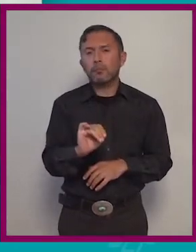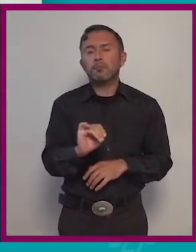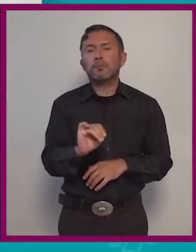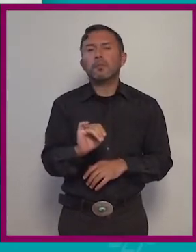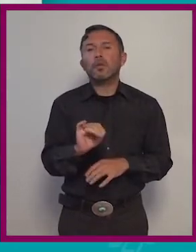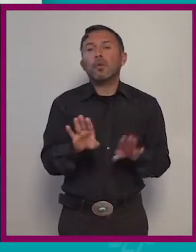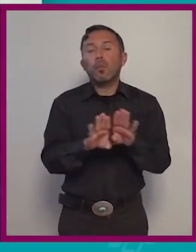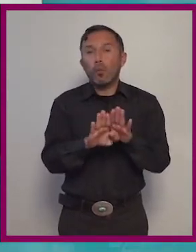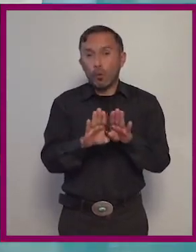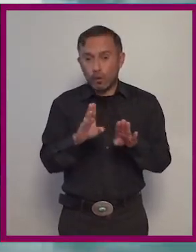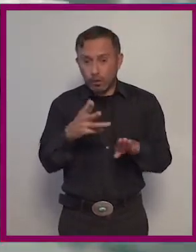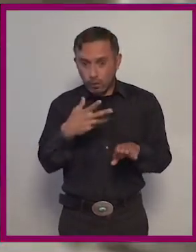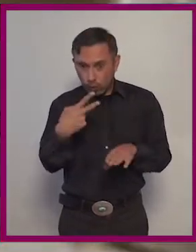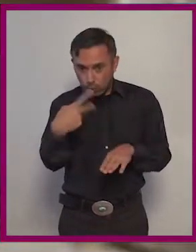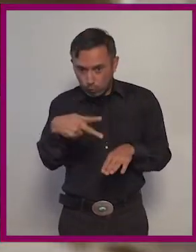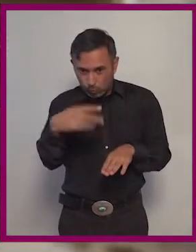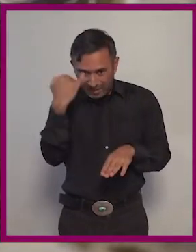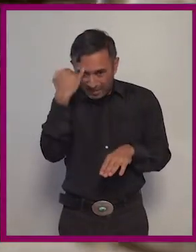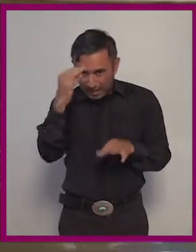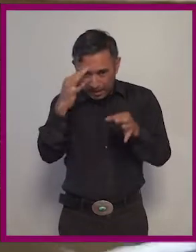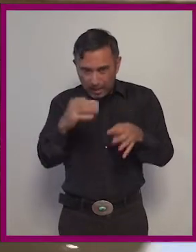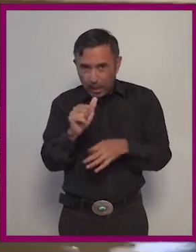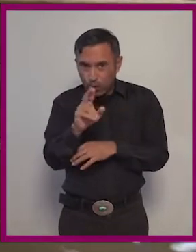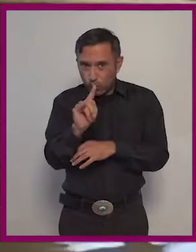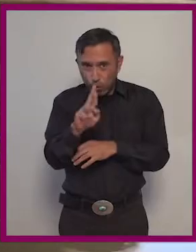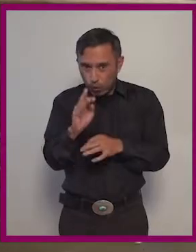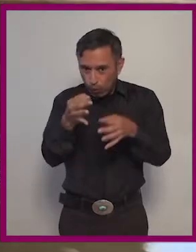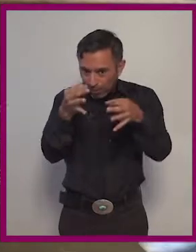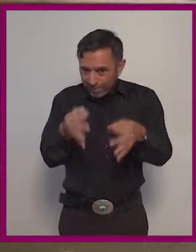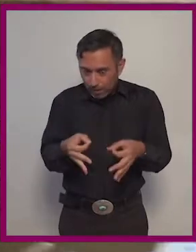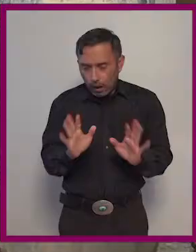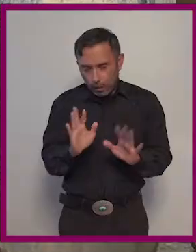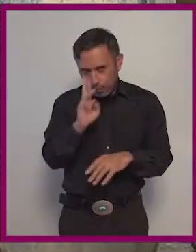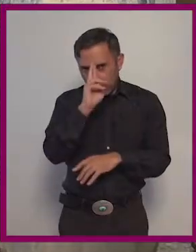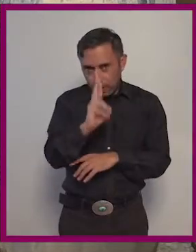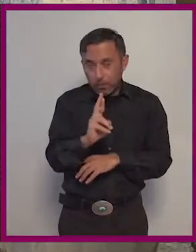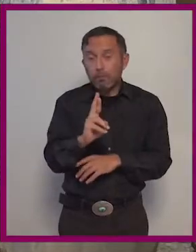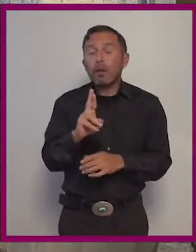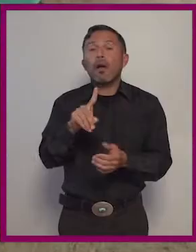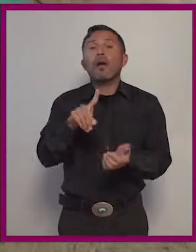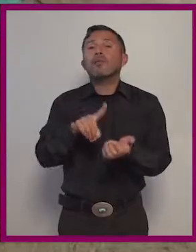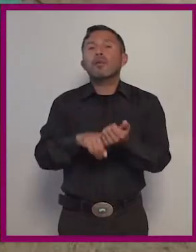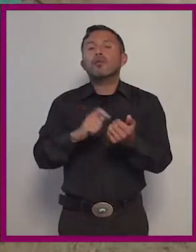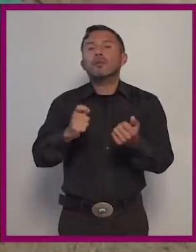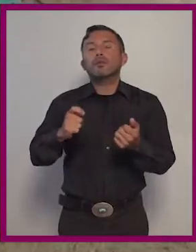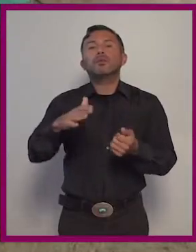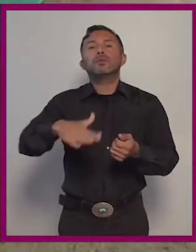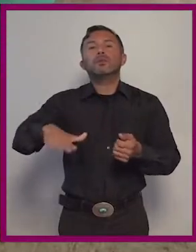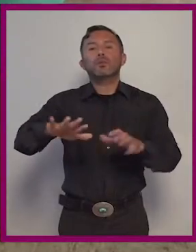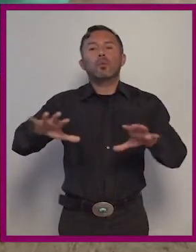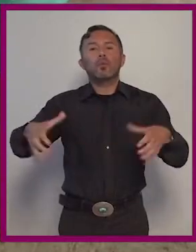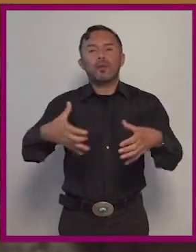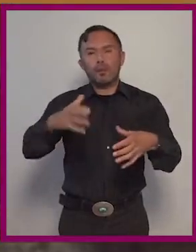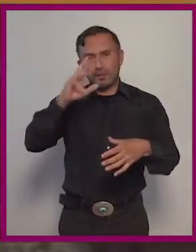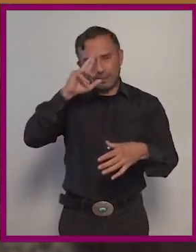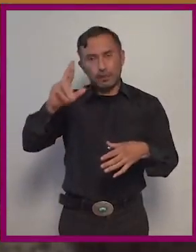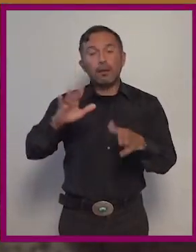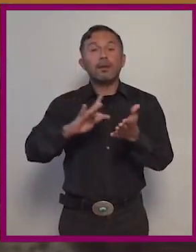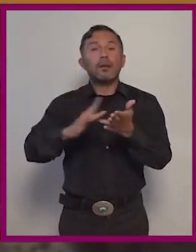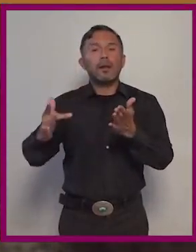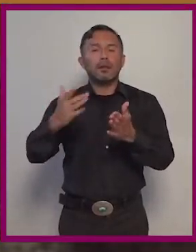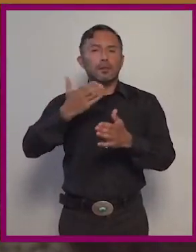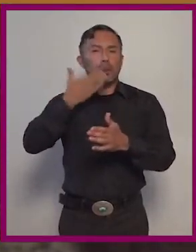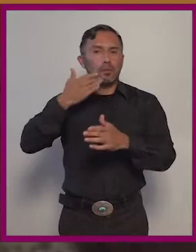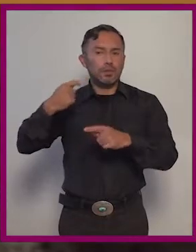de original como una obra autoral, pero lo que va a estar protegido es el saber comunitario basado en la tradición